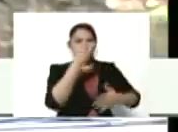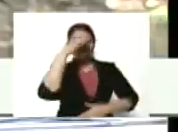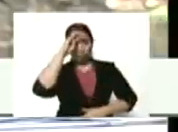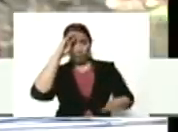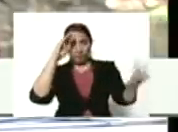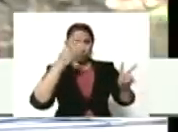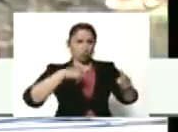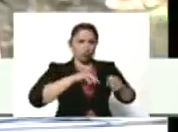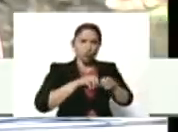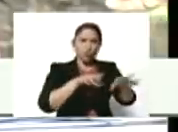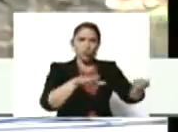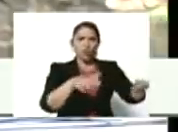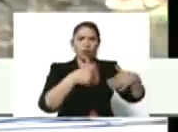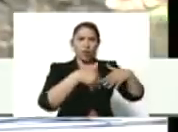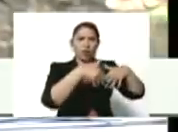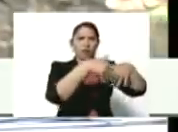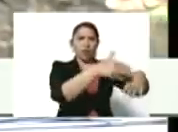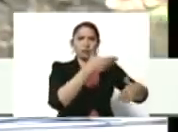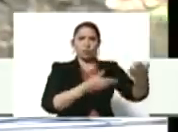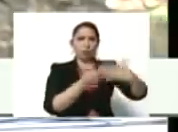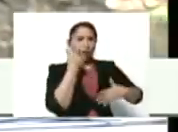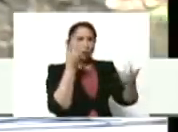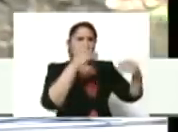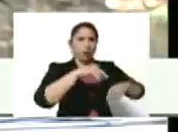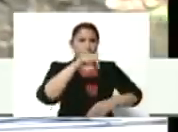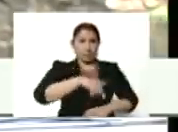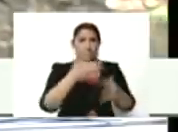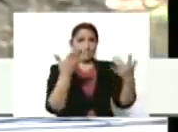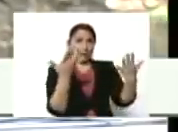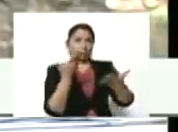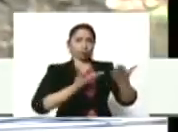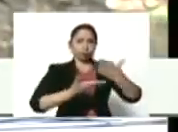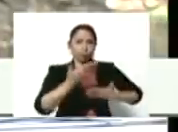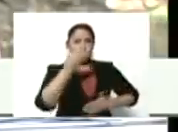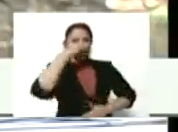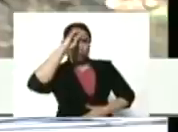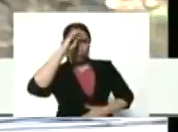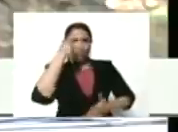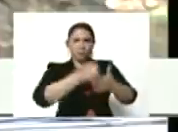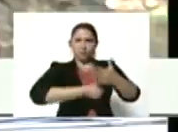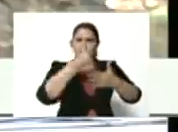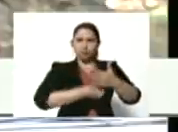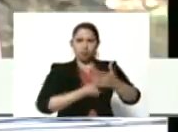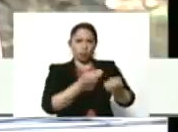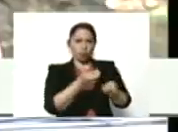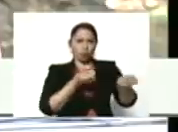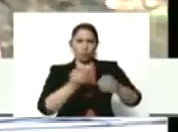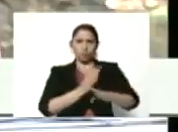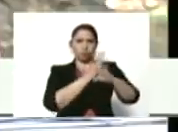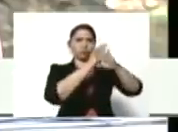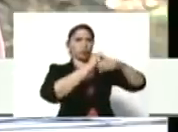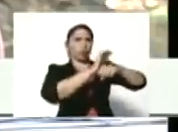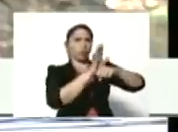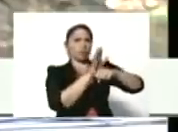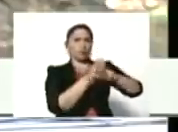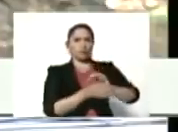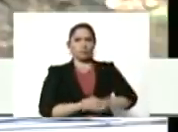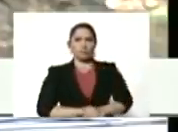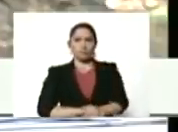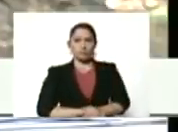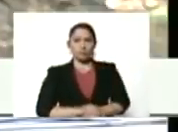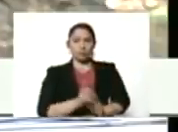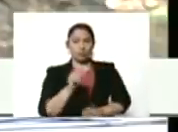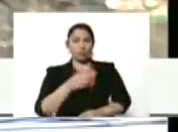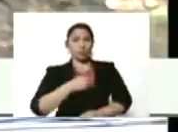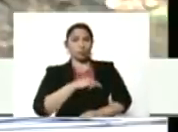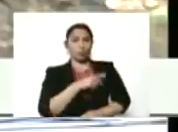mayor ejército de solidaridad. Y aquí llegó la mano solidaria de Cuba a combatir y a controlar el COVID-19. Y mantuvimos